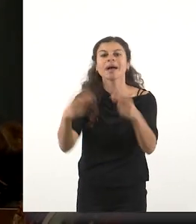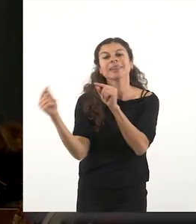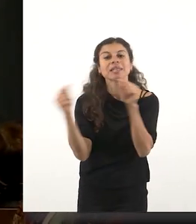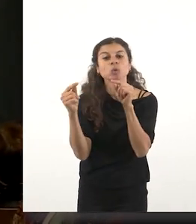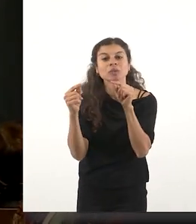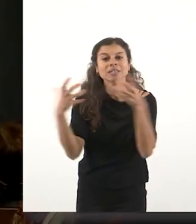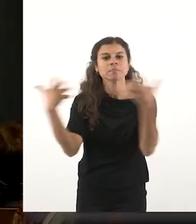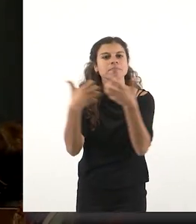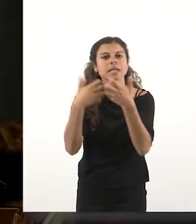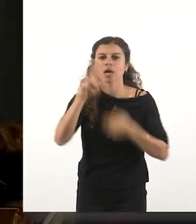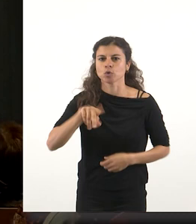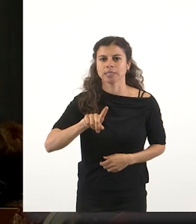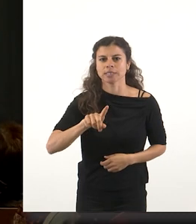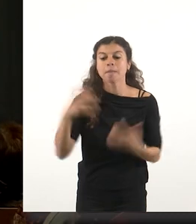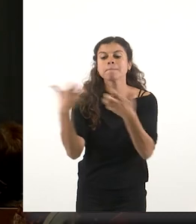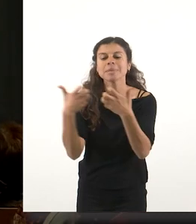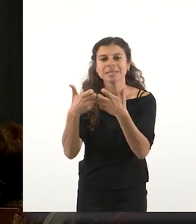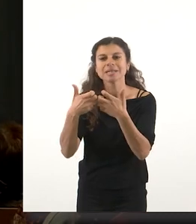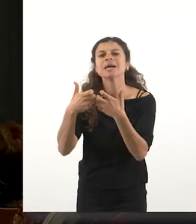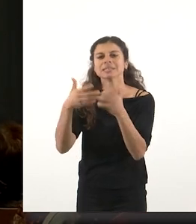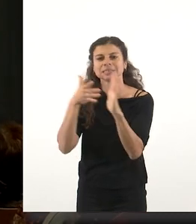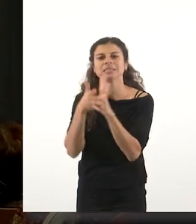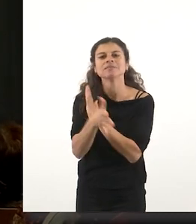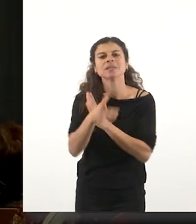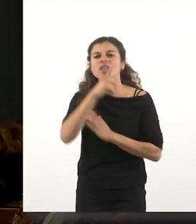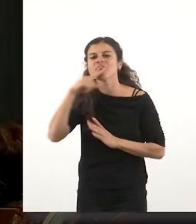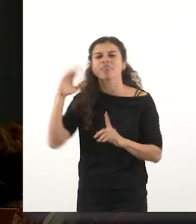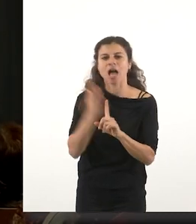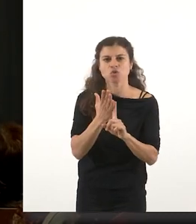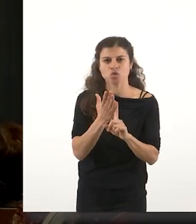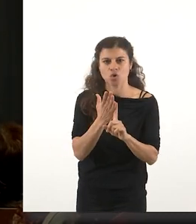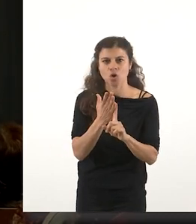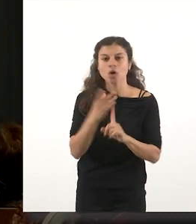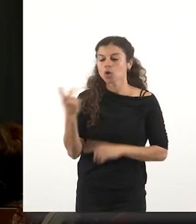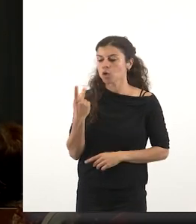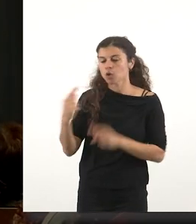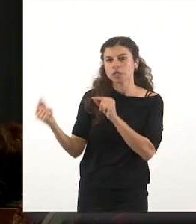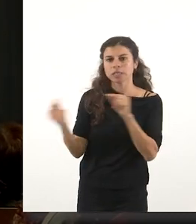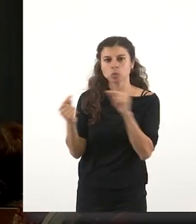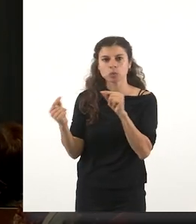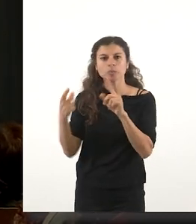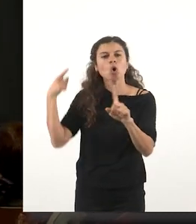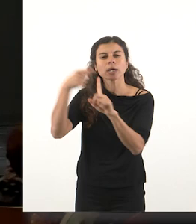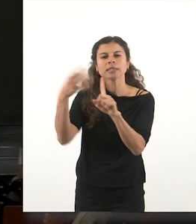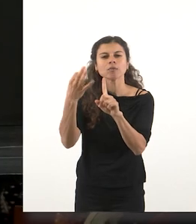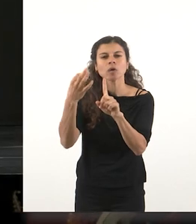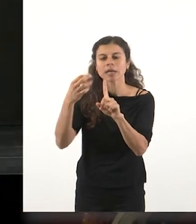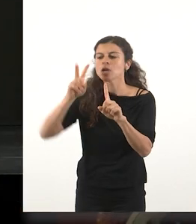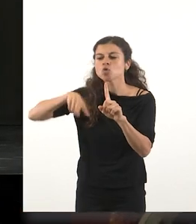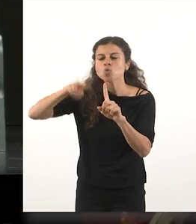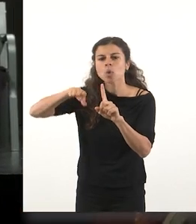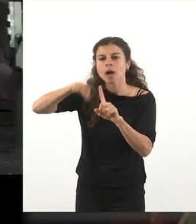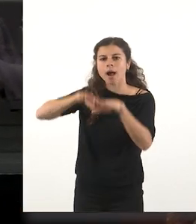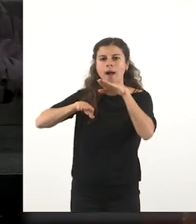Pelearse es hacerse daño. Y discutimos para que él y yo nunca nos veamos haciendo esto. Yo con